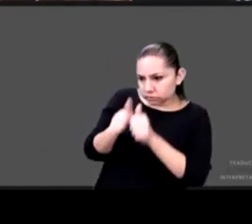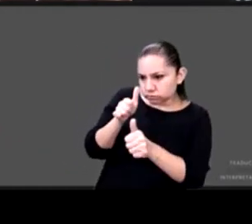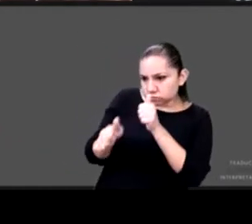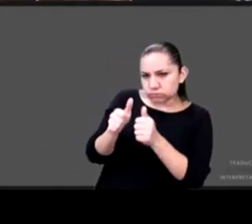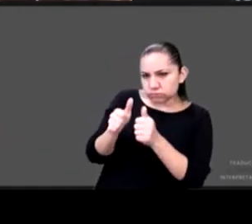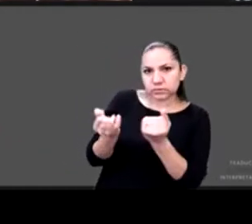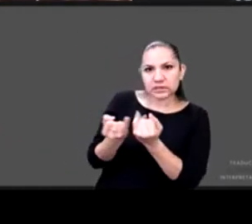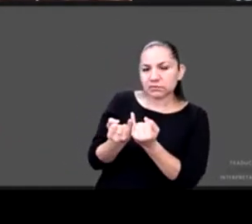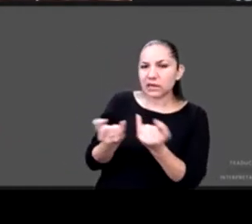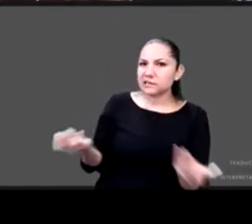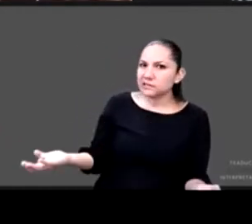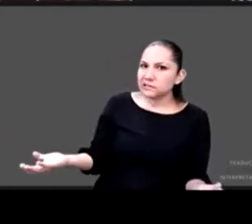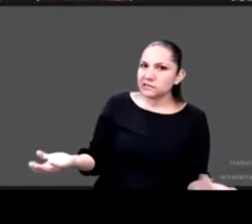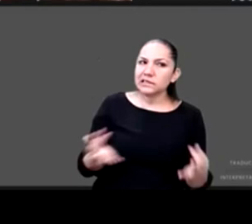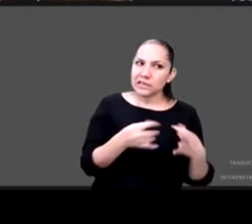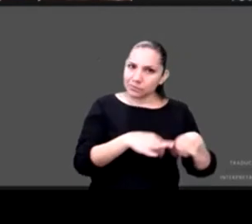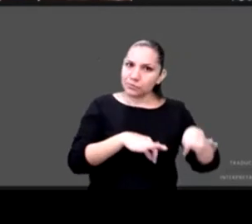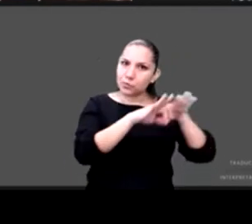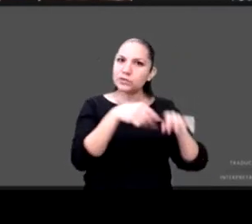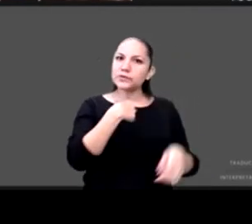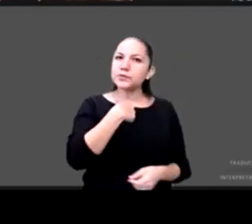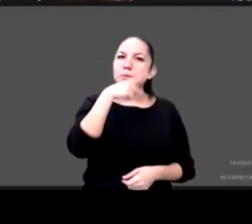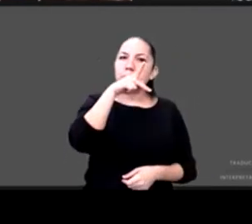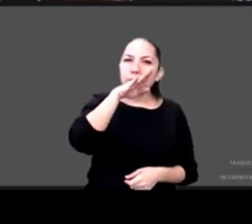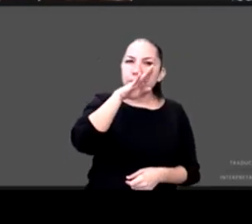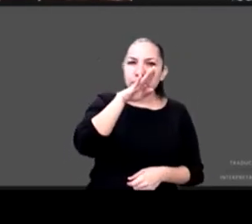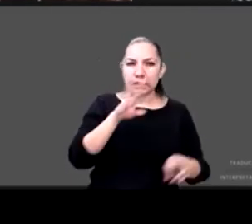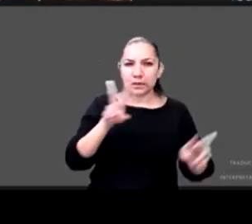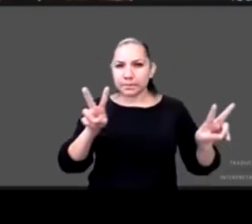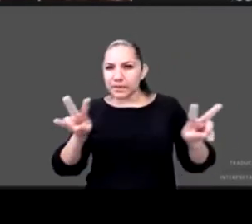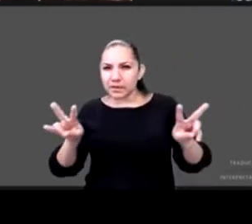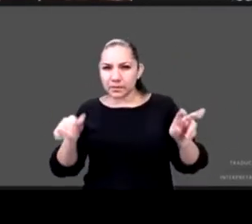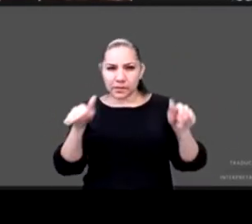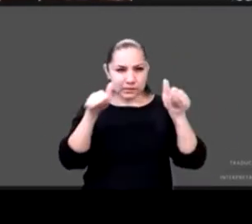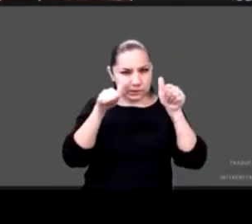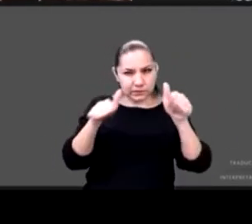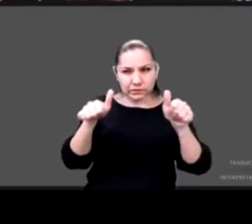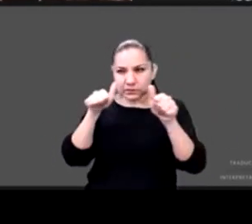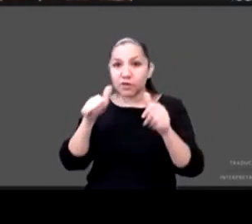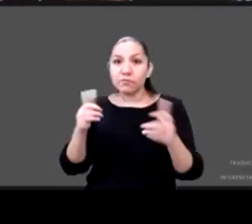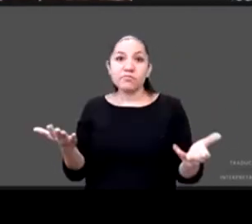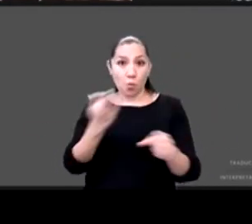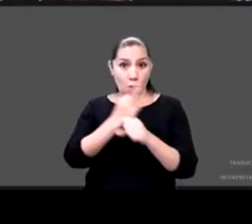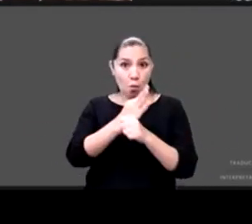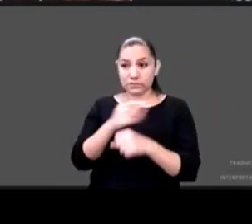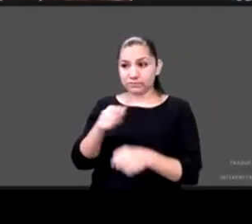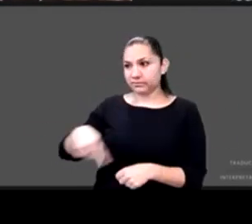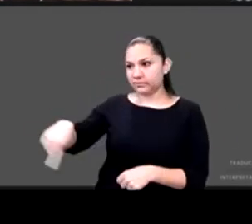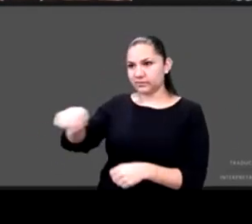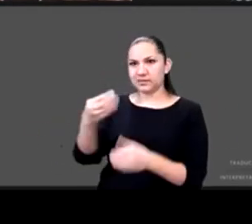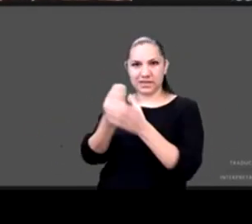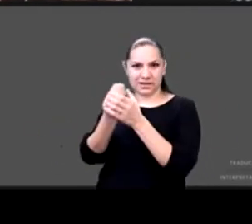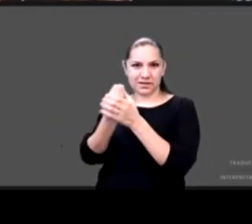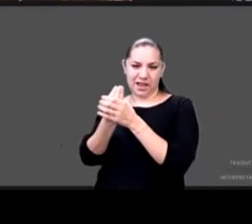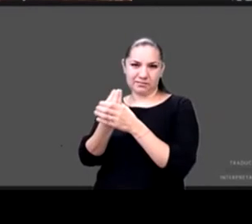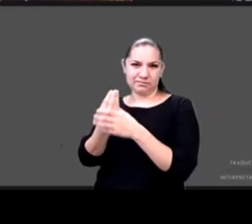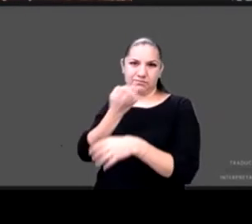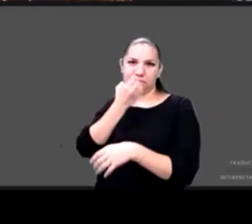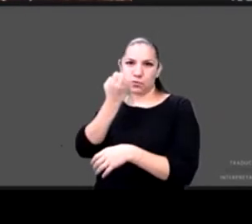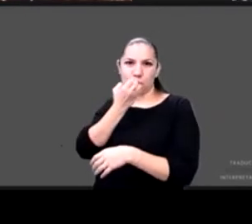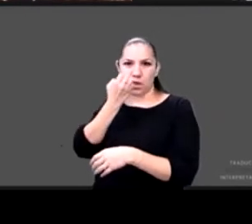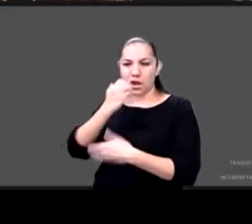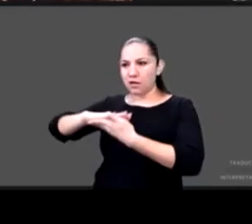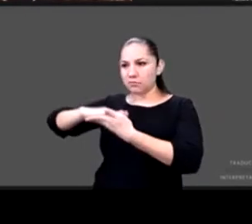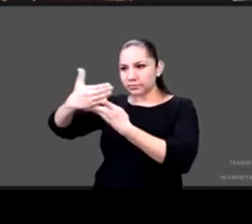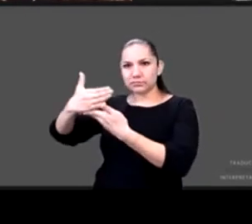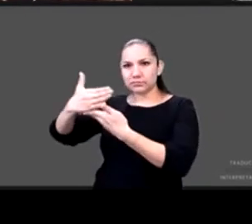insisto, las antenas, entre que las clases son en línea, o los adolescentes o los jóvenes pasan mayor tiempo que antes en